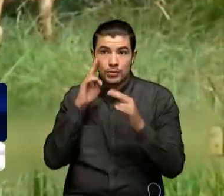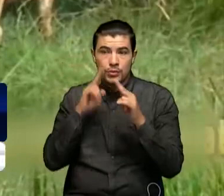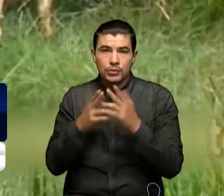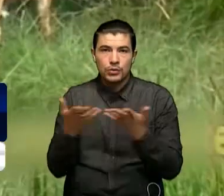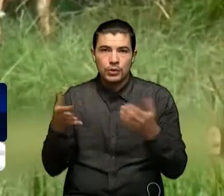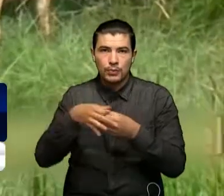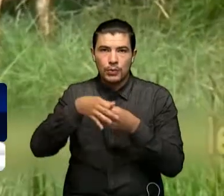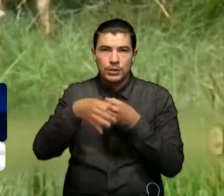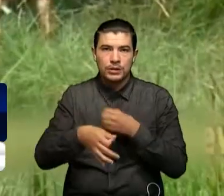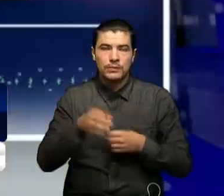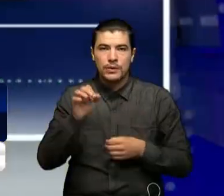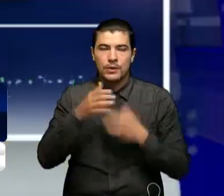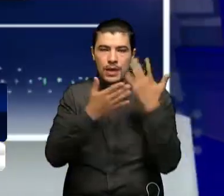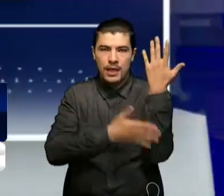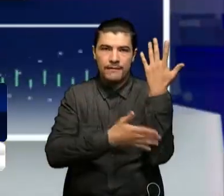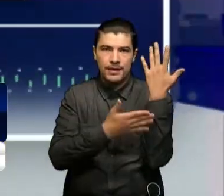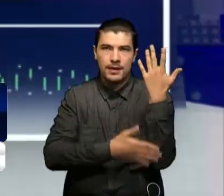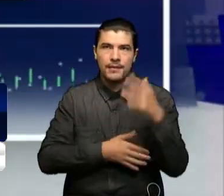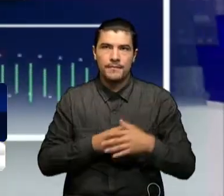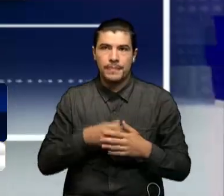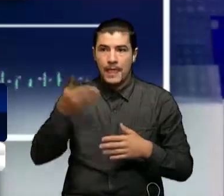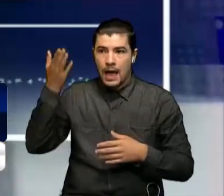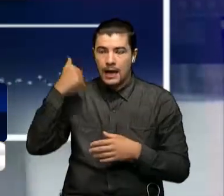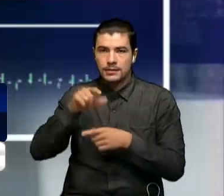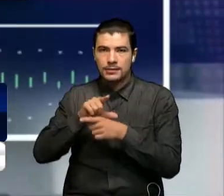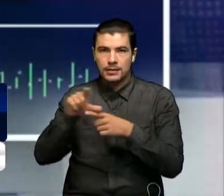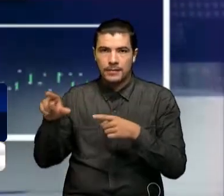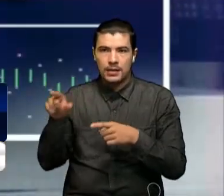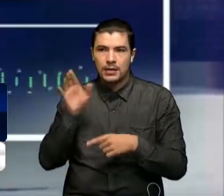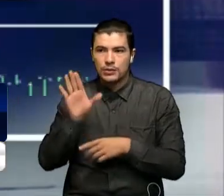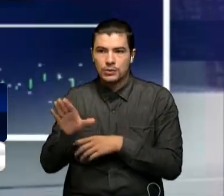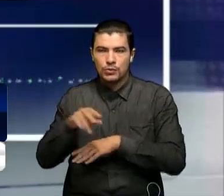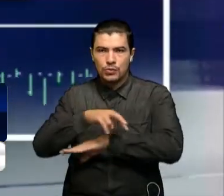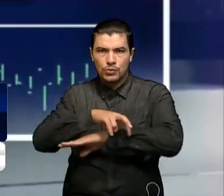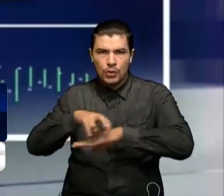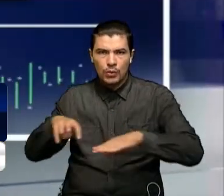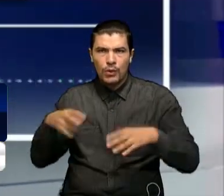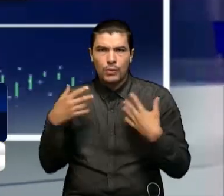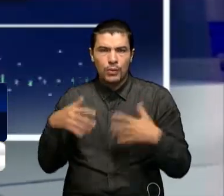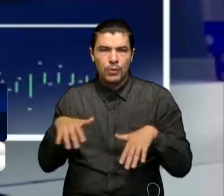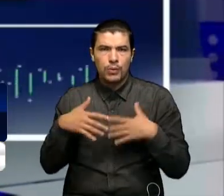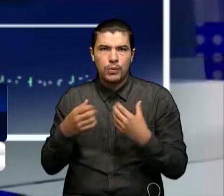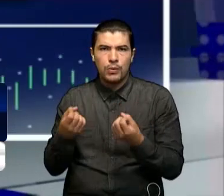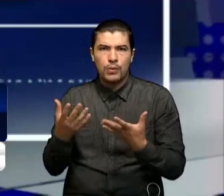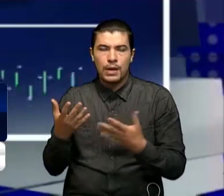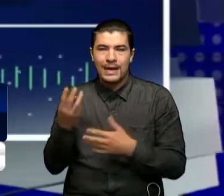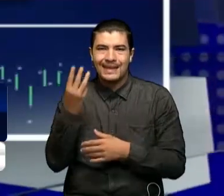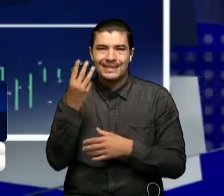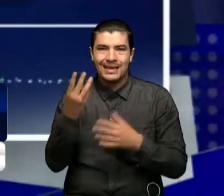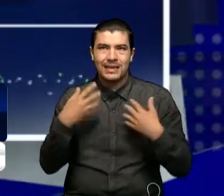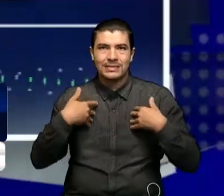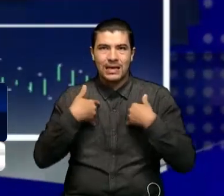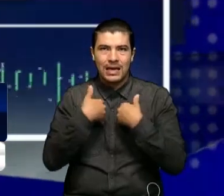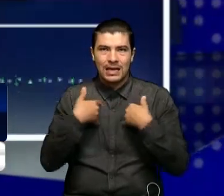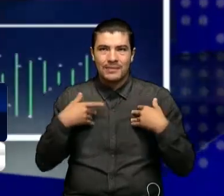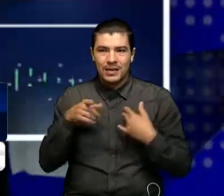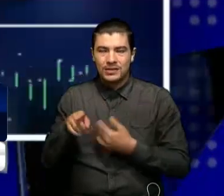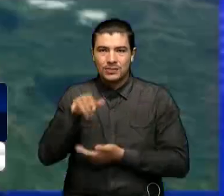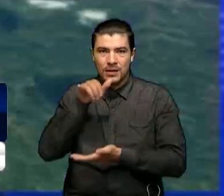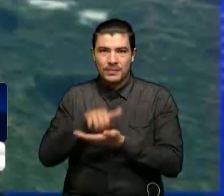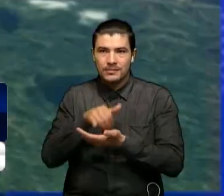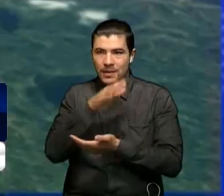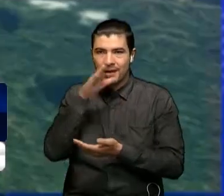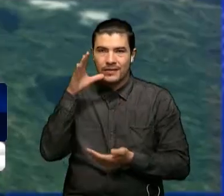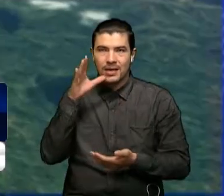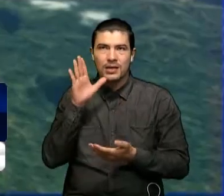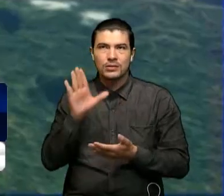en el municipio de Lebrija. La semana anterior hubo un robo de tres animales en una misma finca mediante la modalidad de